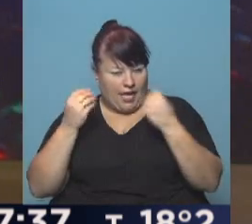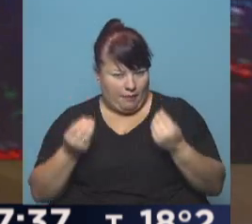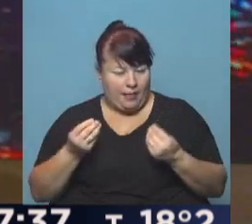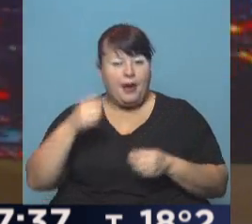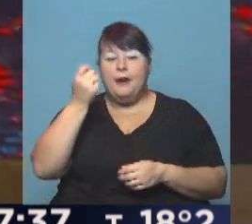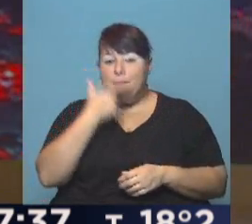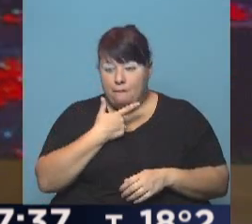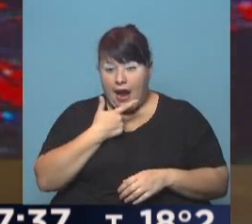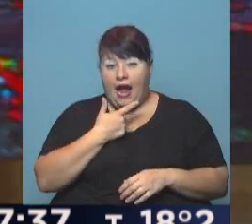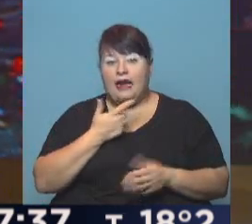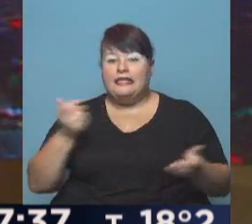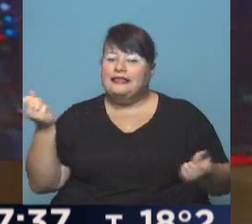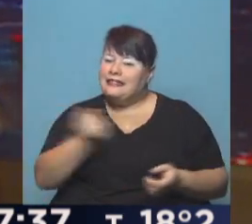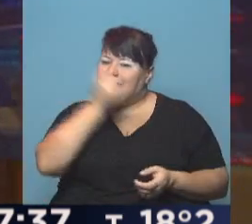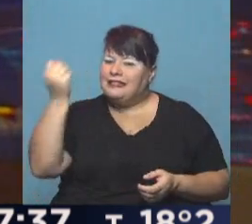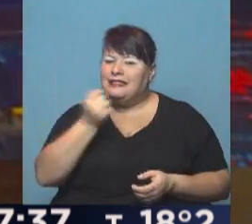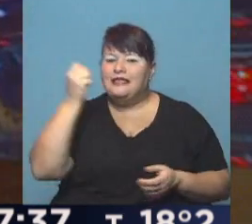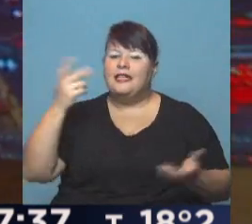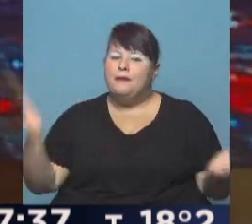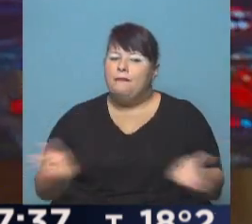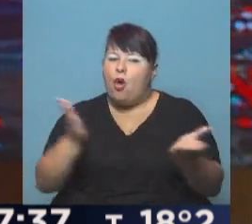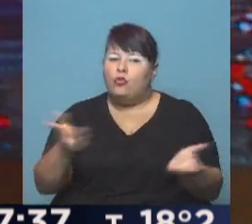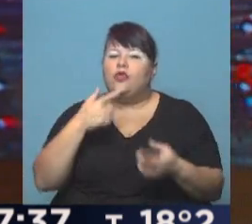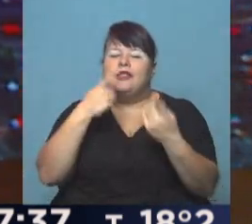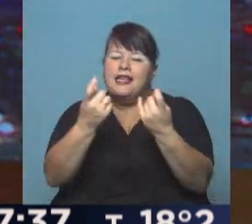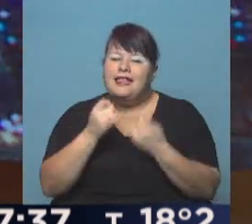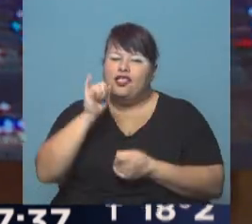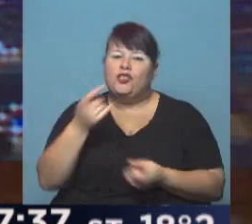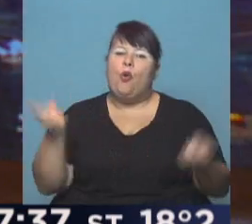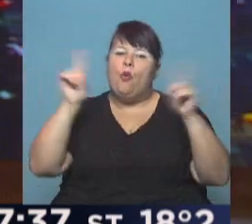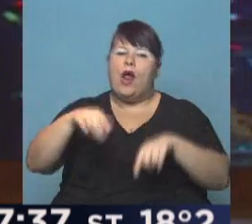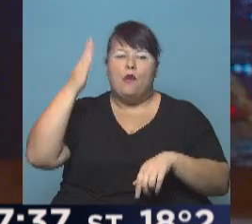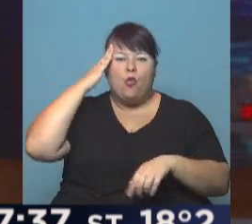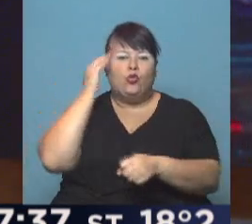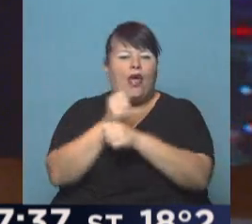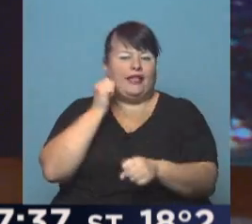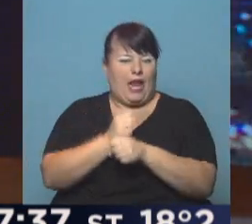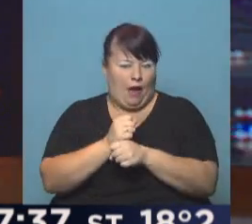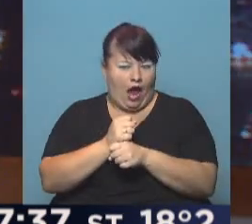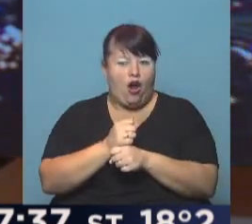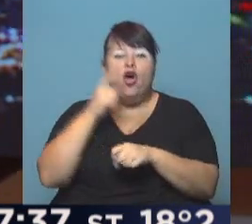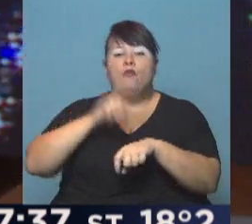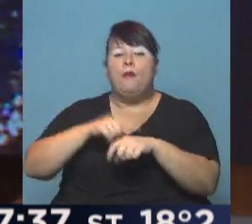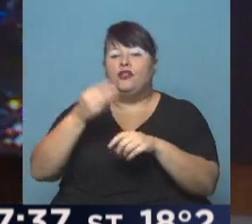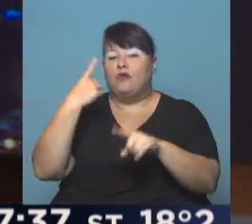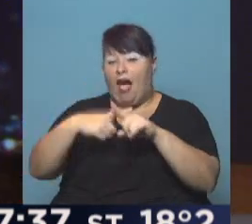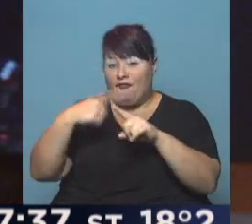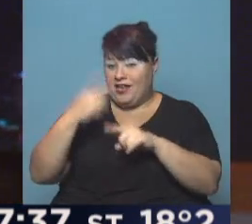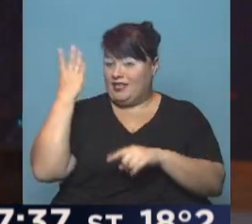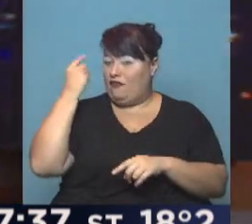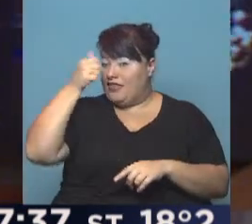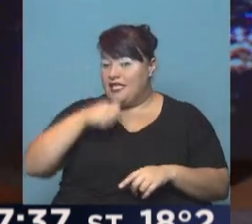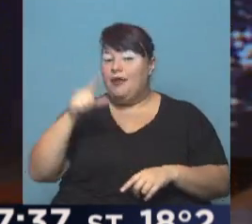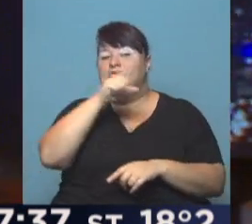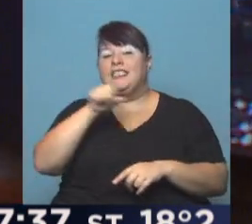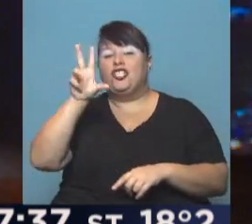porque Mauricio Macri insistió con la productividad y con la necesidad de recuperar la cultura del empleo. Fue durante una celebración este fin de semana por